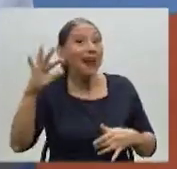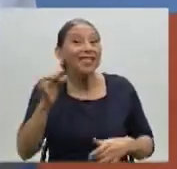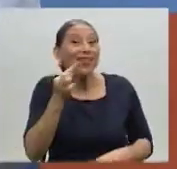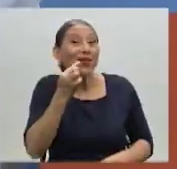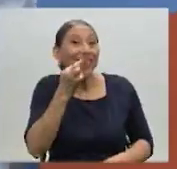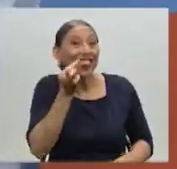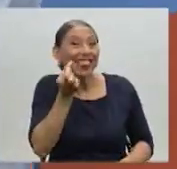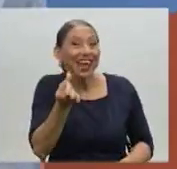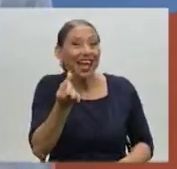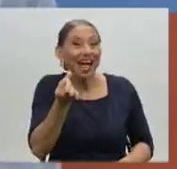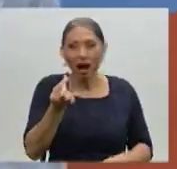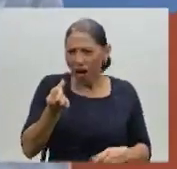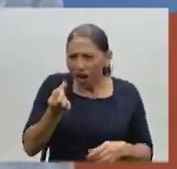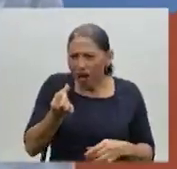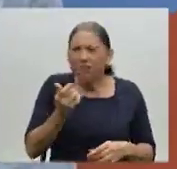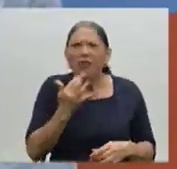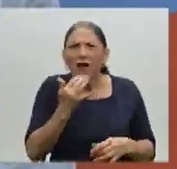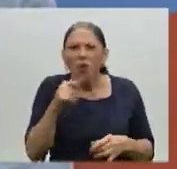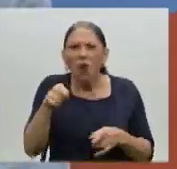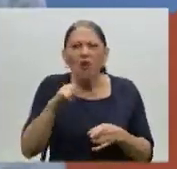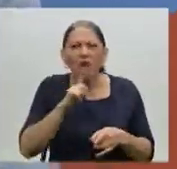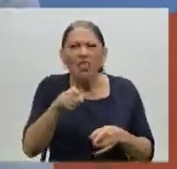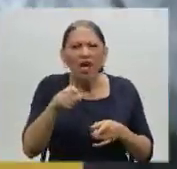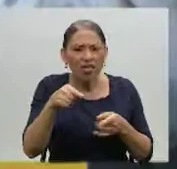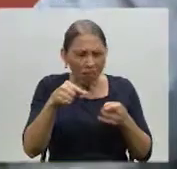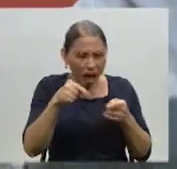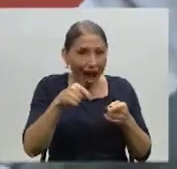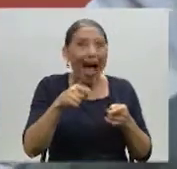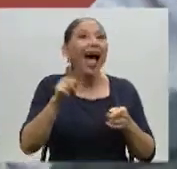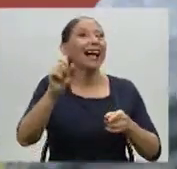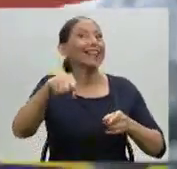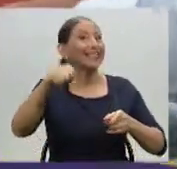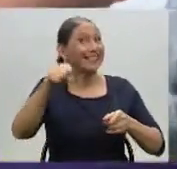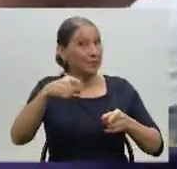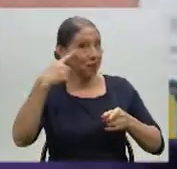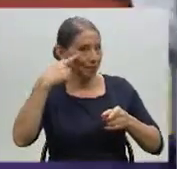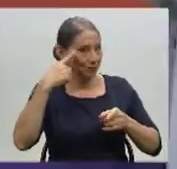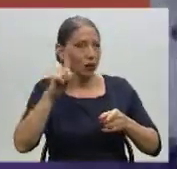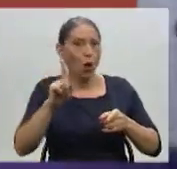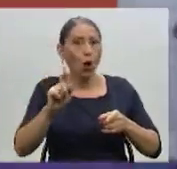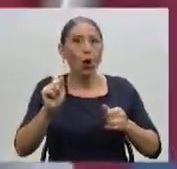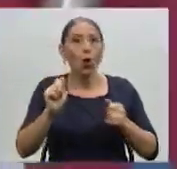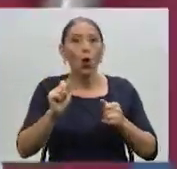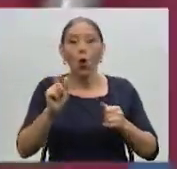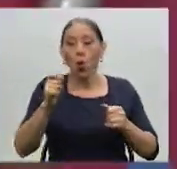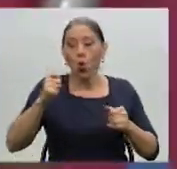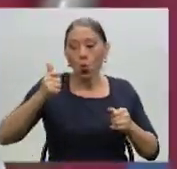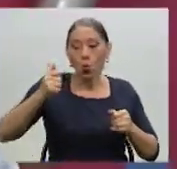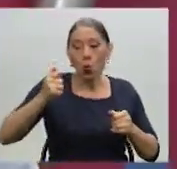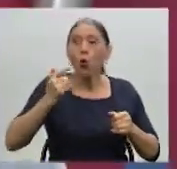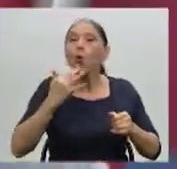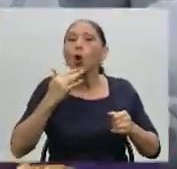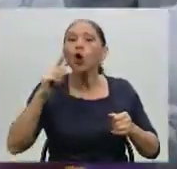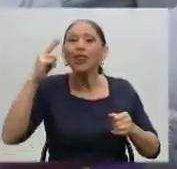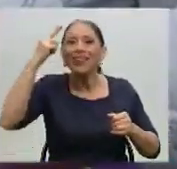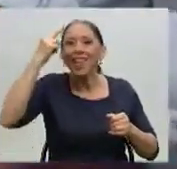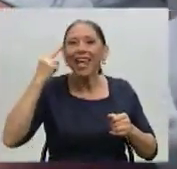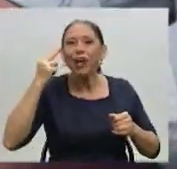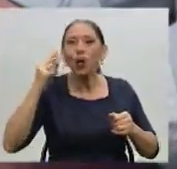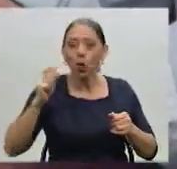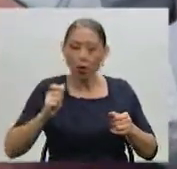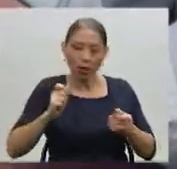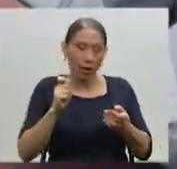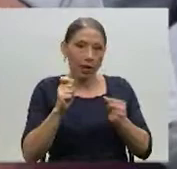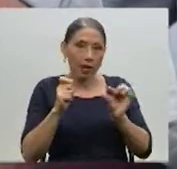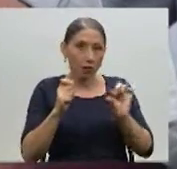¿eh? Pero hay unos que están pintados, ¿verdad? Ah, lo estamos pintando porque le vamos a pintar con un marcador negro uno